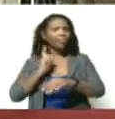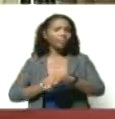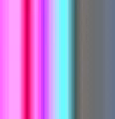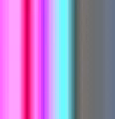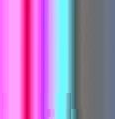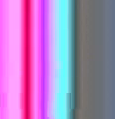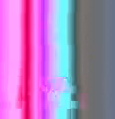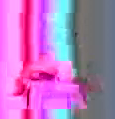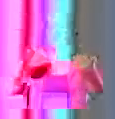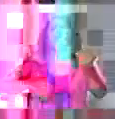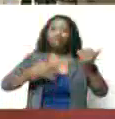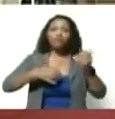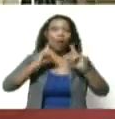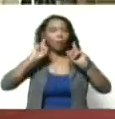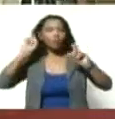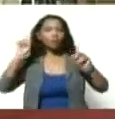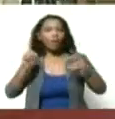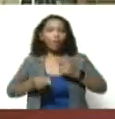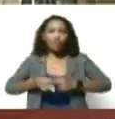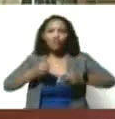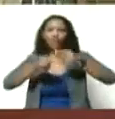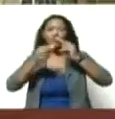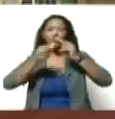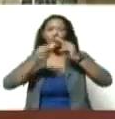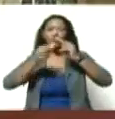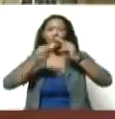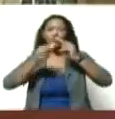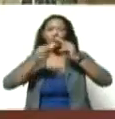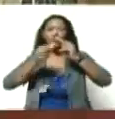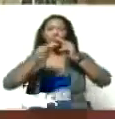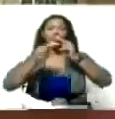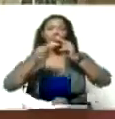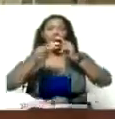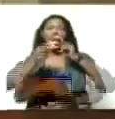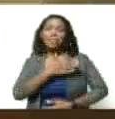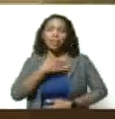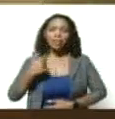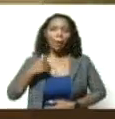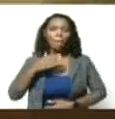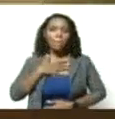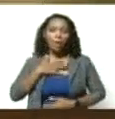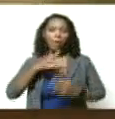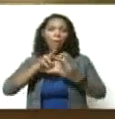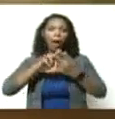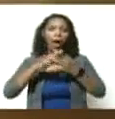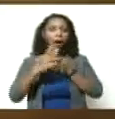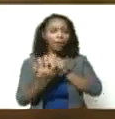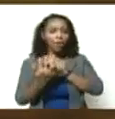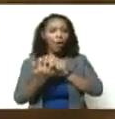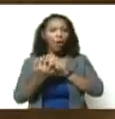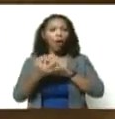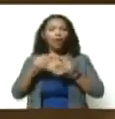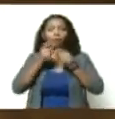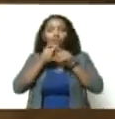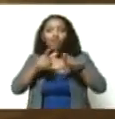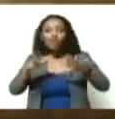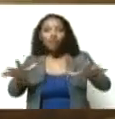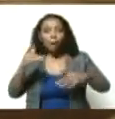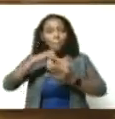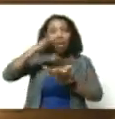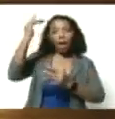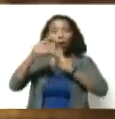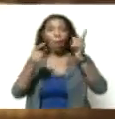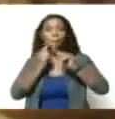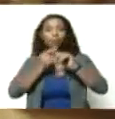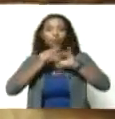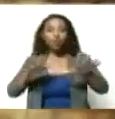que tocó la música que construyó el planeta. Deseo que en mi barrio se reproduzca el milagro de la multiplicación